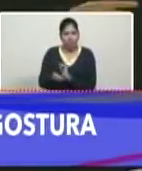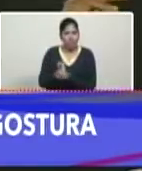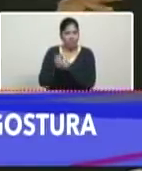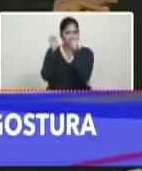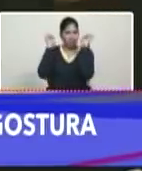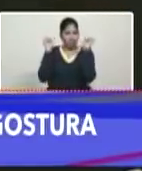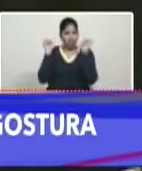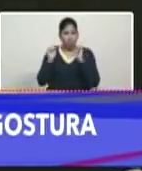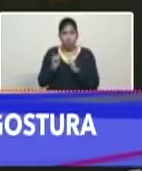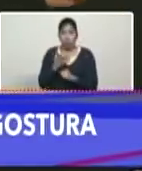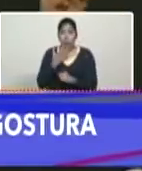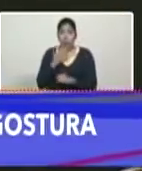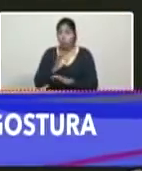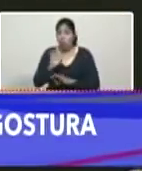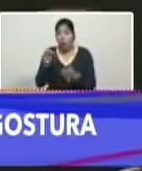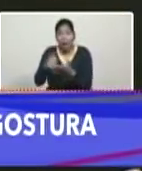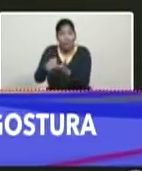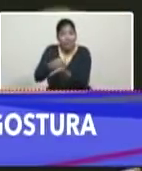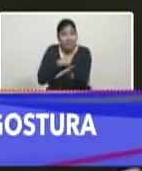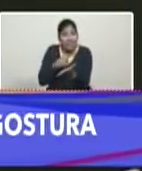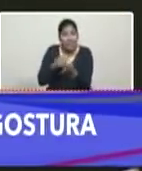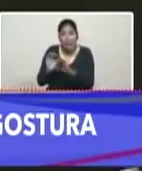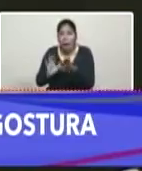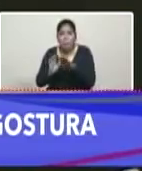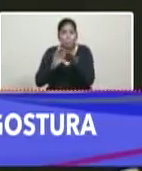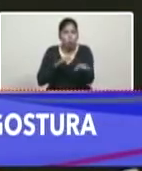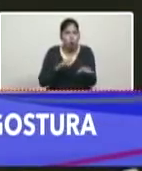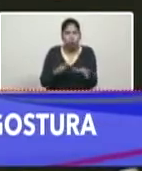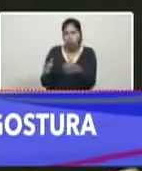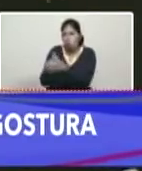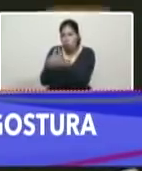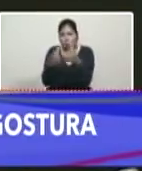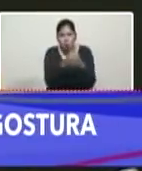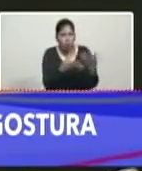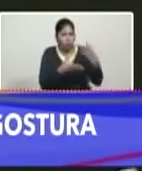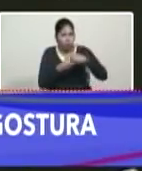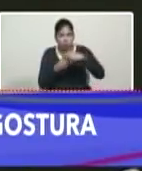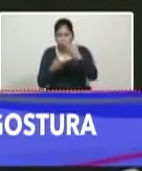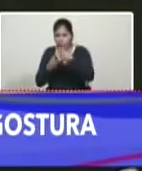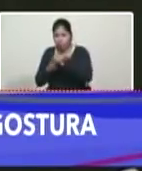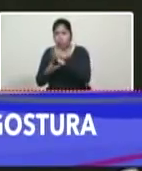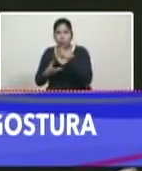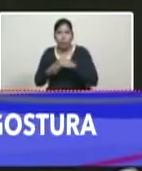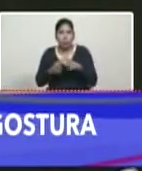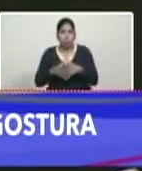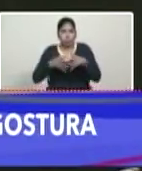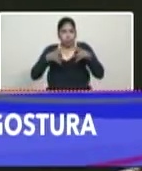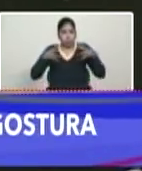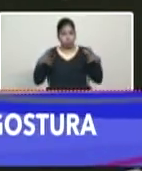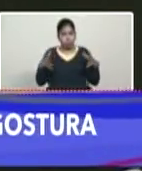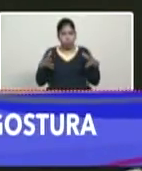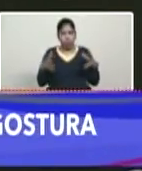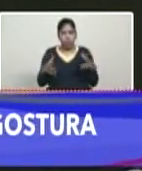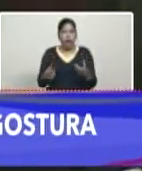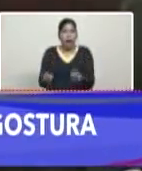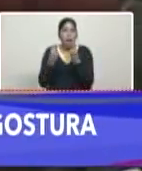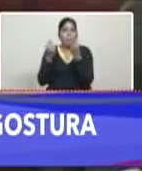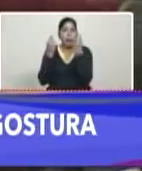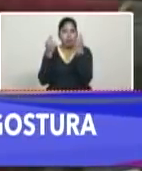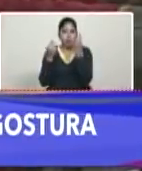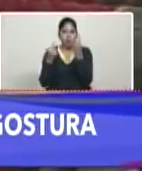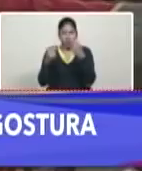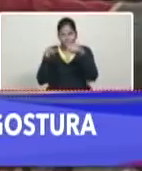Sin ejército libertador unido, leal y victorioso, jamás hubiera